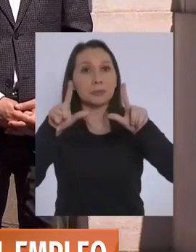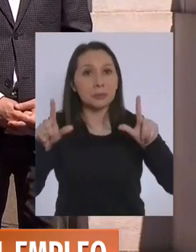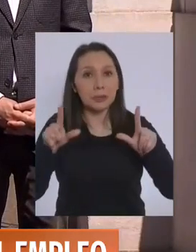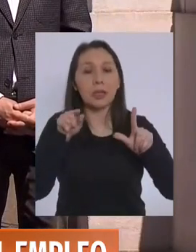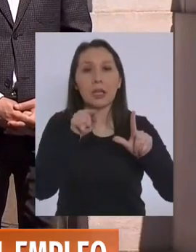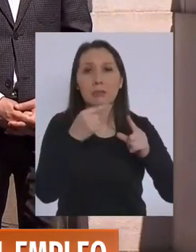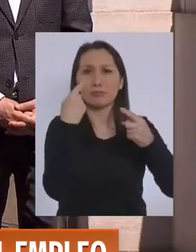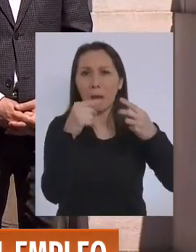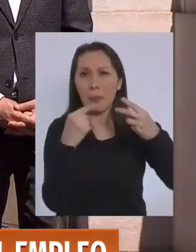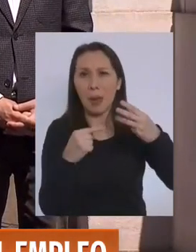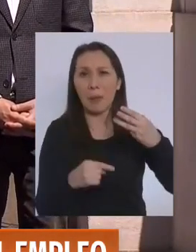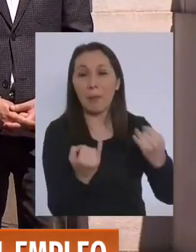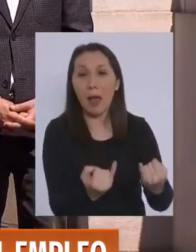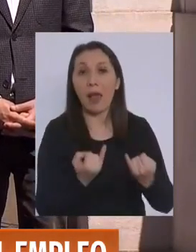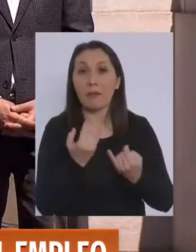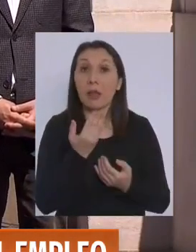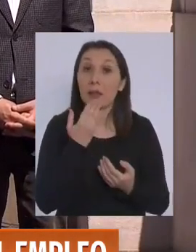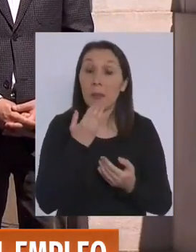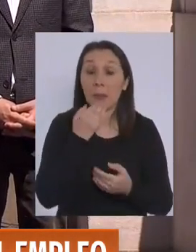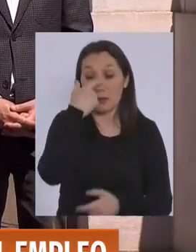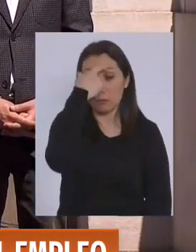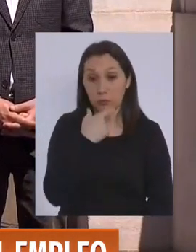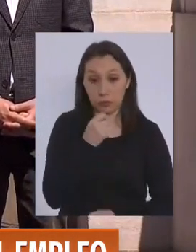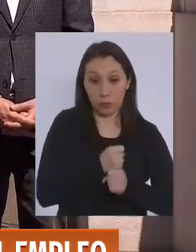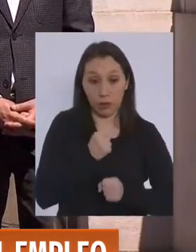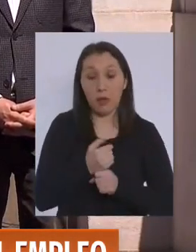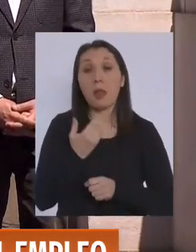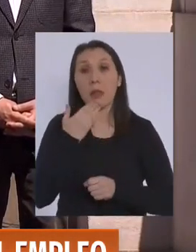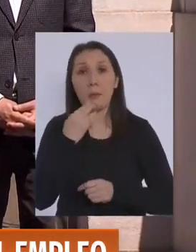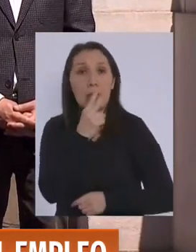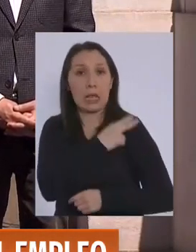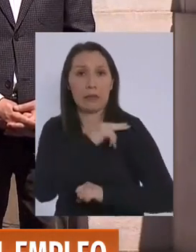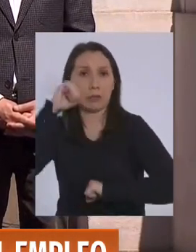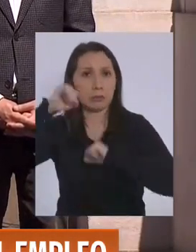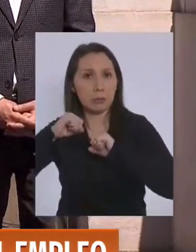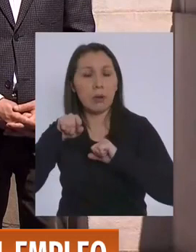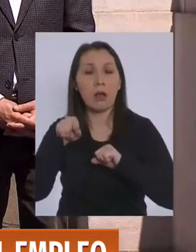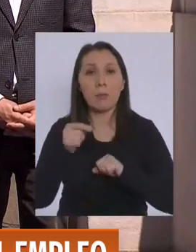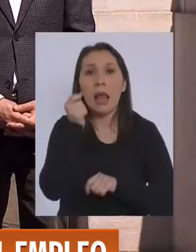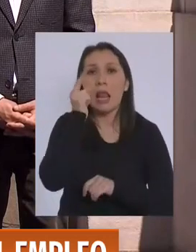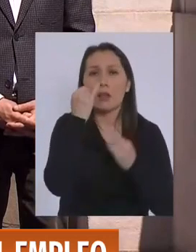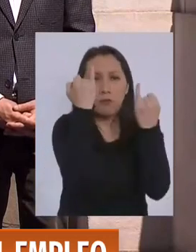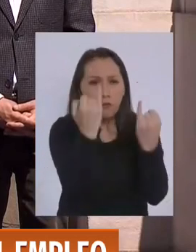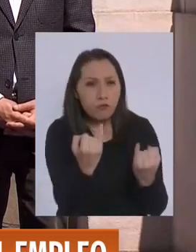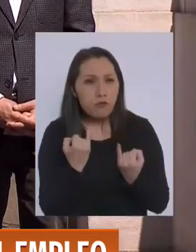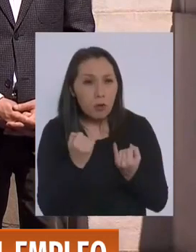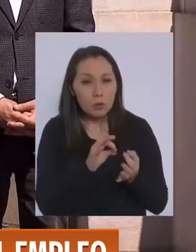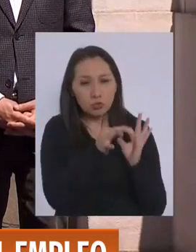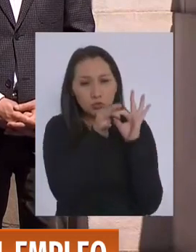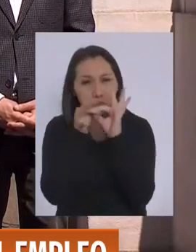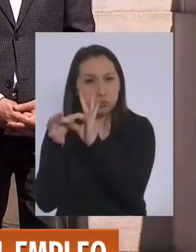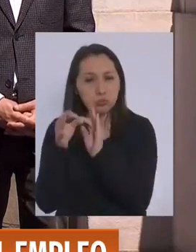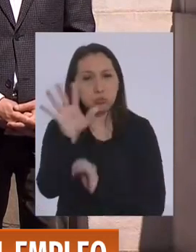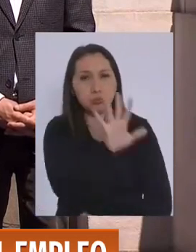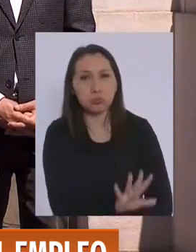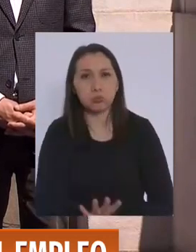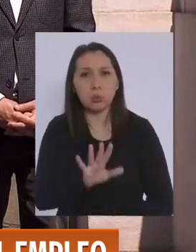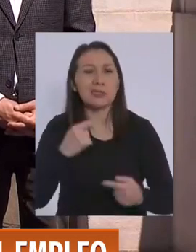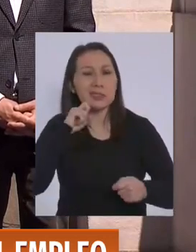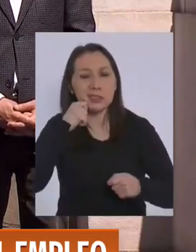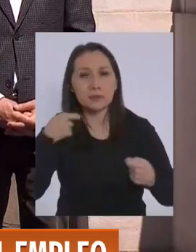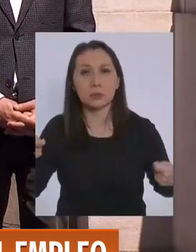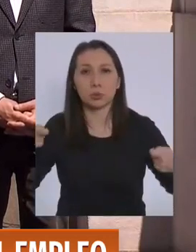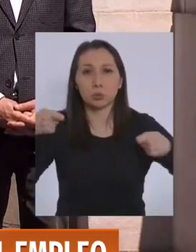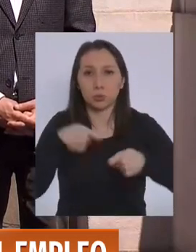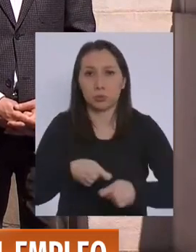serie de información también tanto para el trabajador como para el empleador, para conocer la totalidad de lo que significa este subsidio.